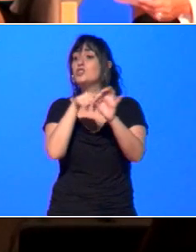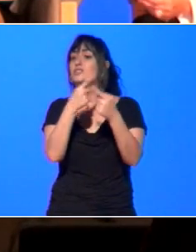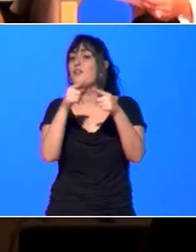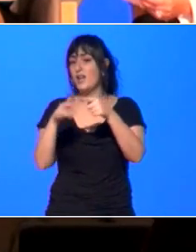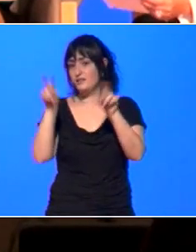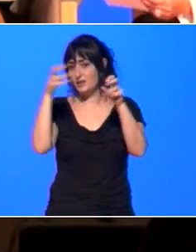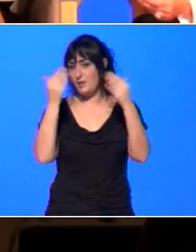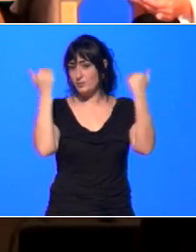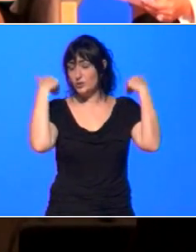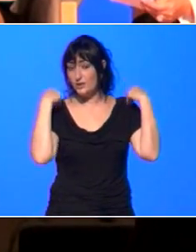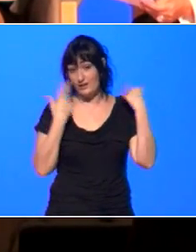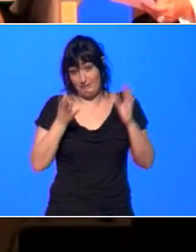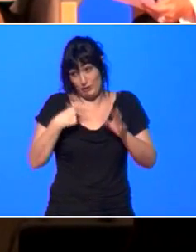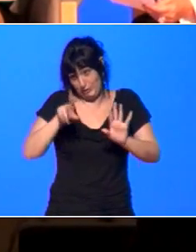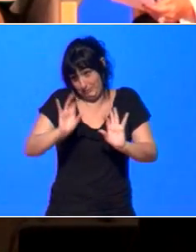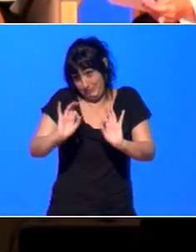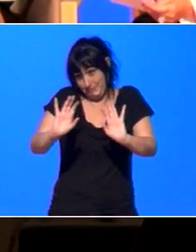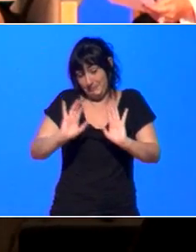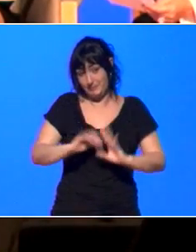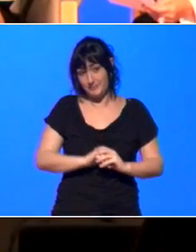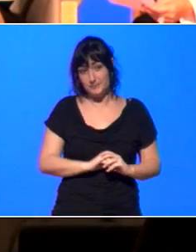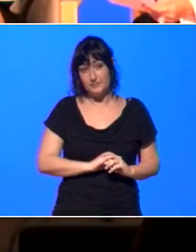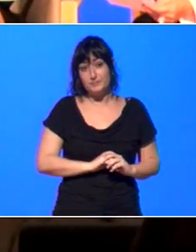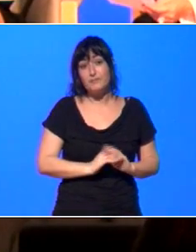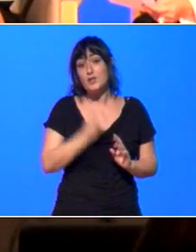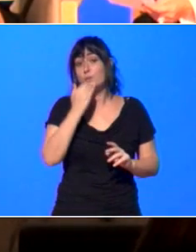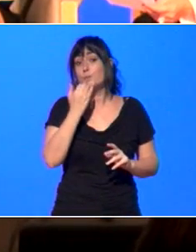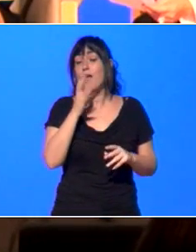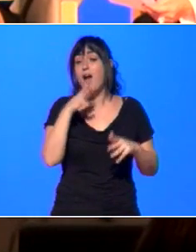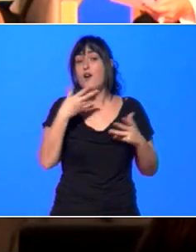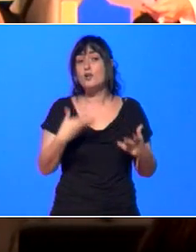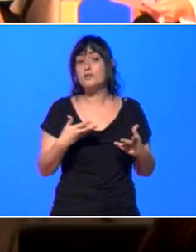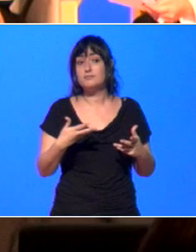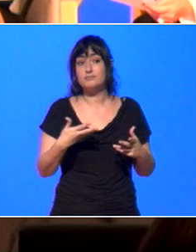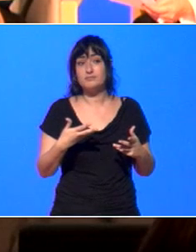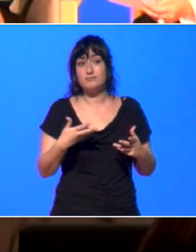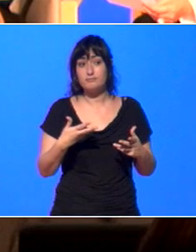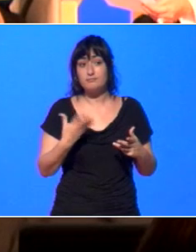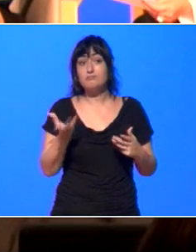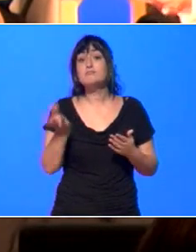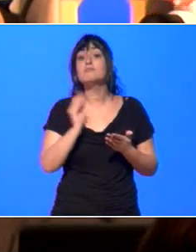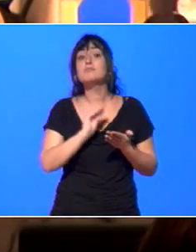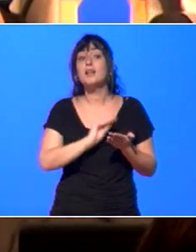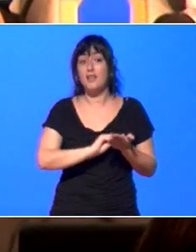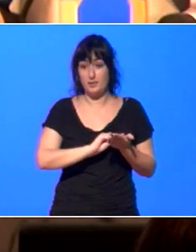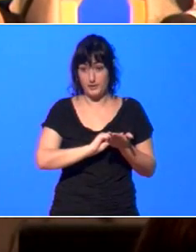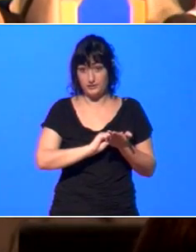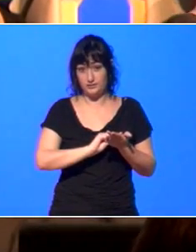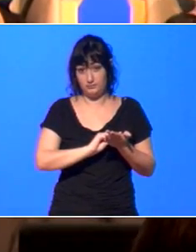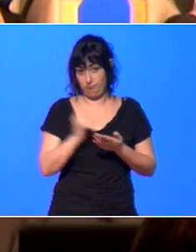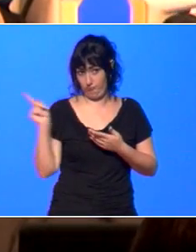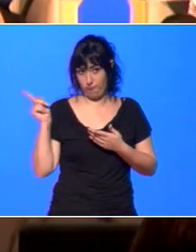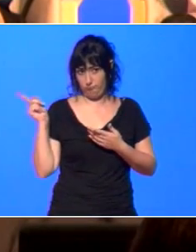tantos, pues los dejamos ahí. En este momento, además de estar muy